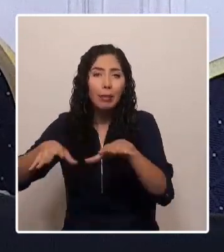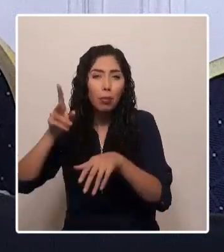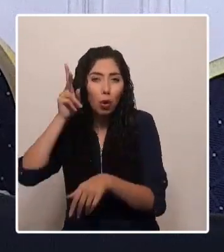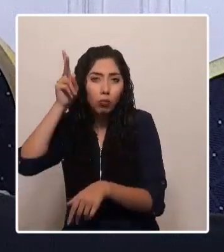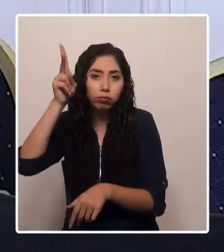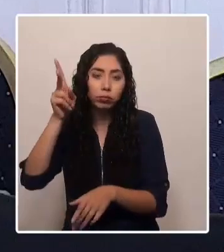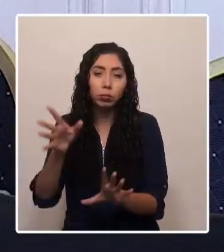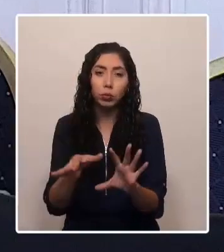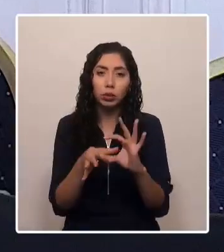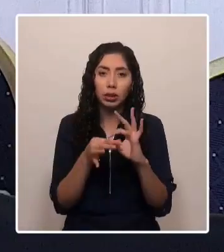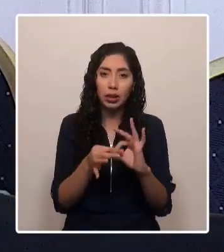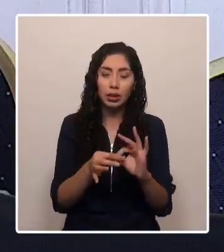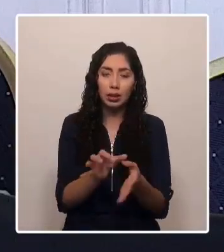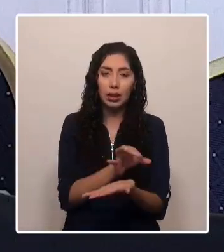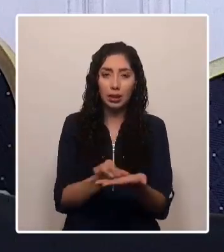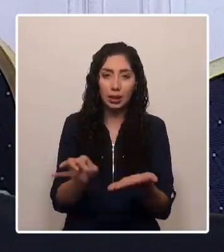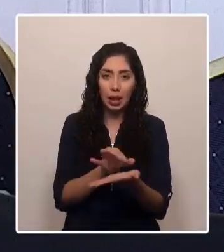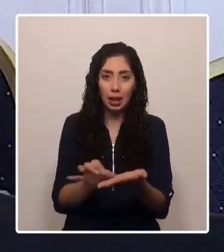gracias, secretaria.